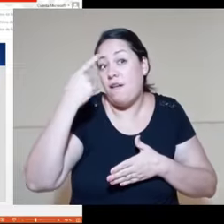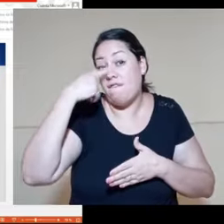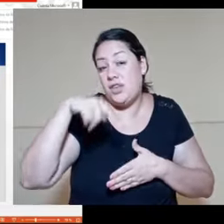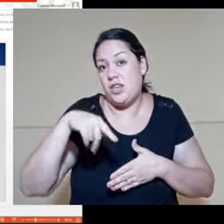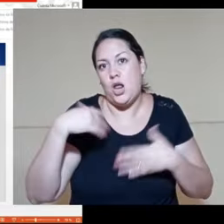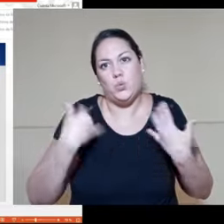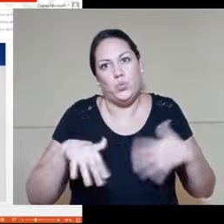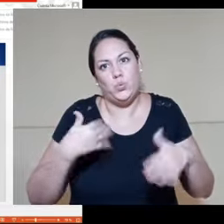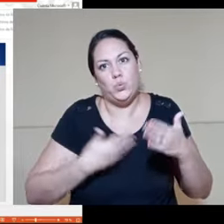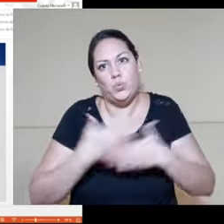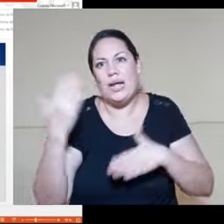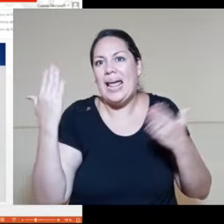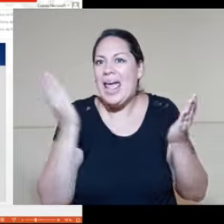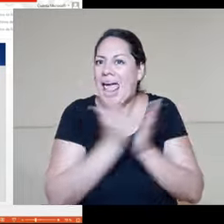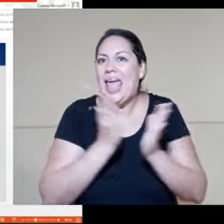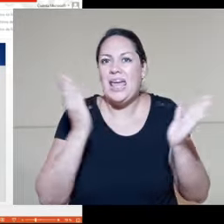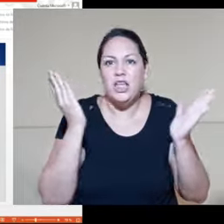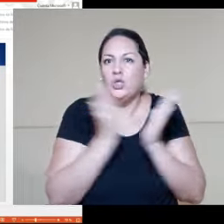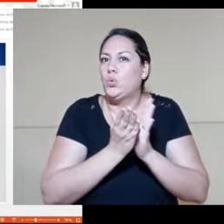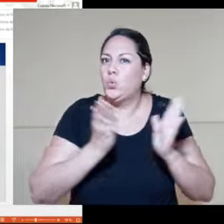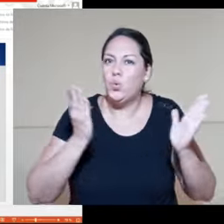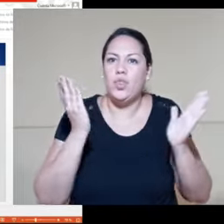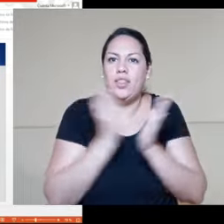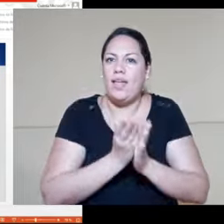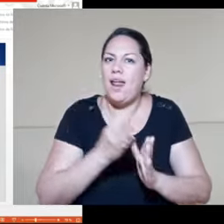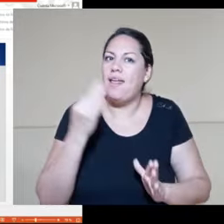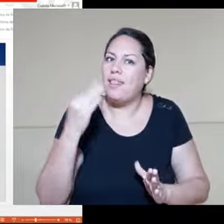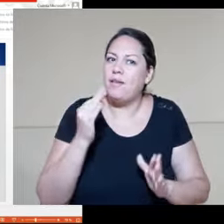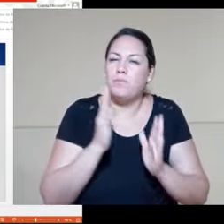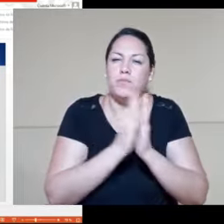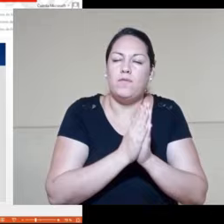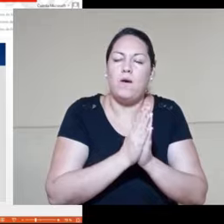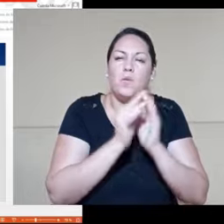para el parcial y obviamente para el examen final, lógicamente.